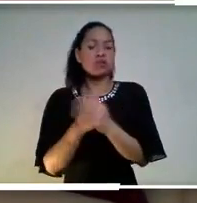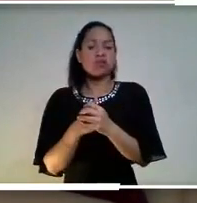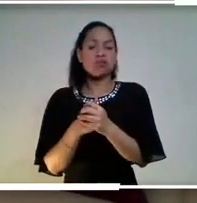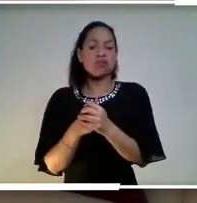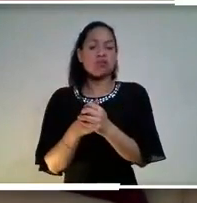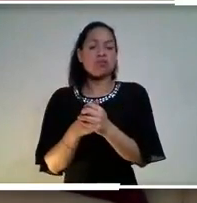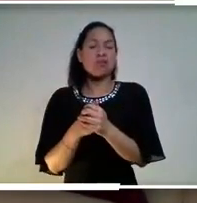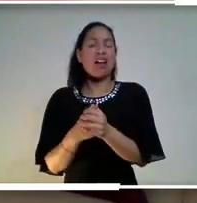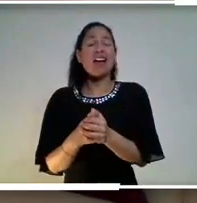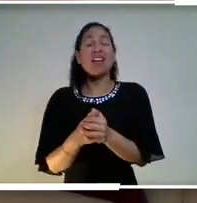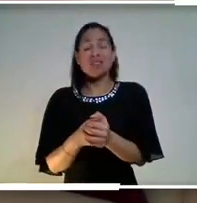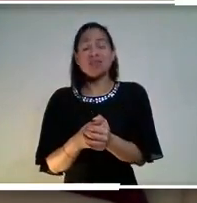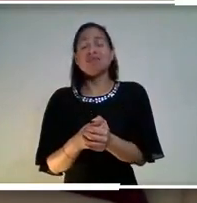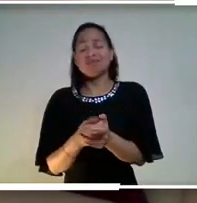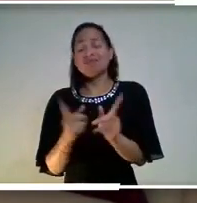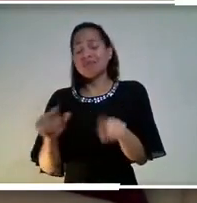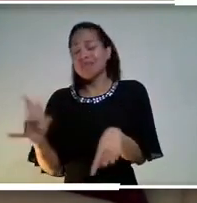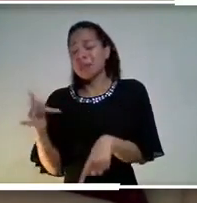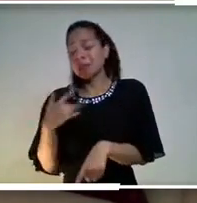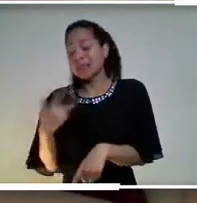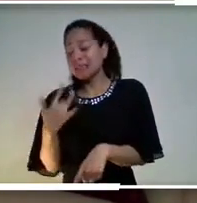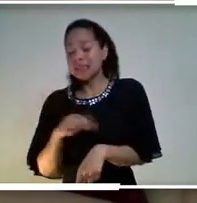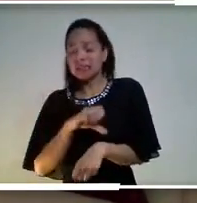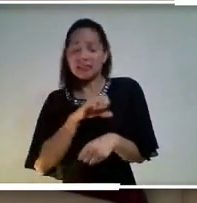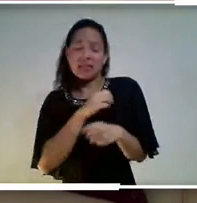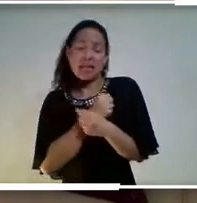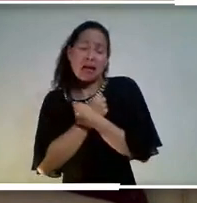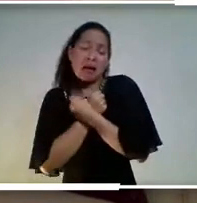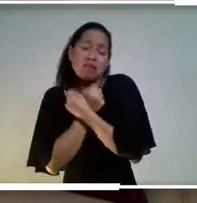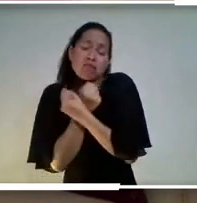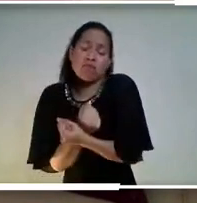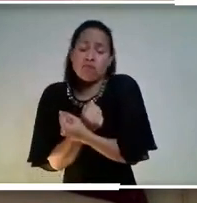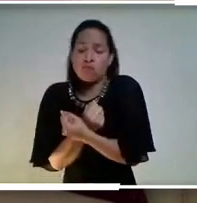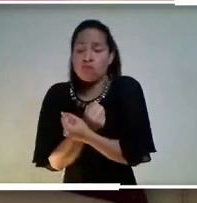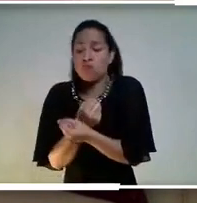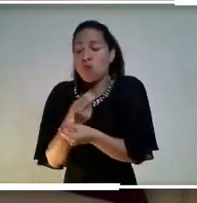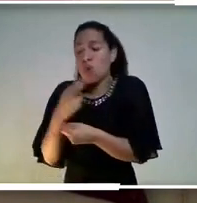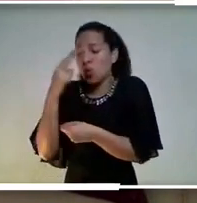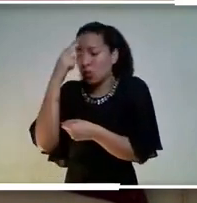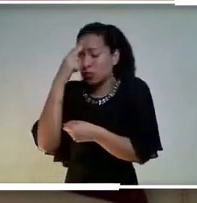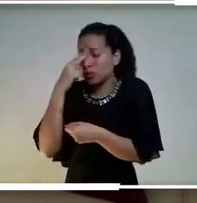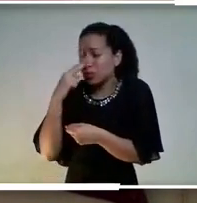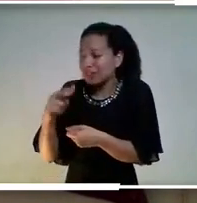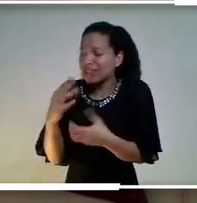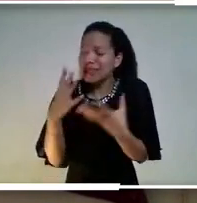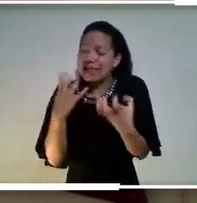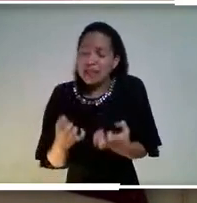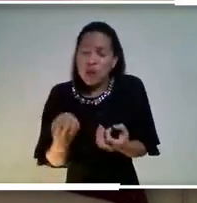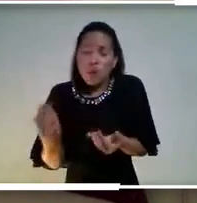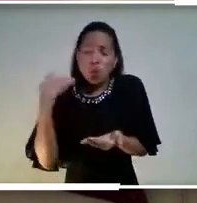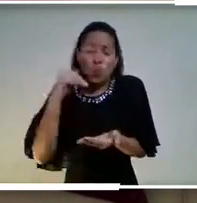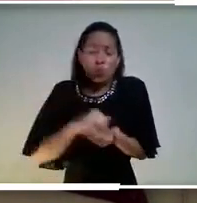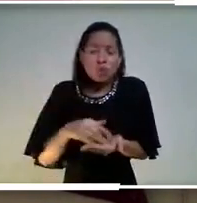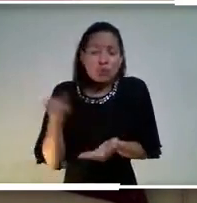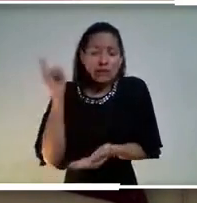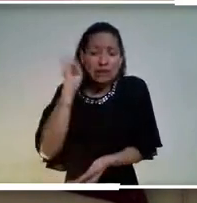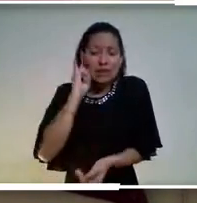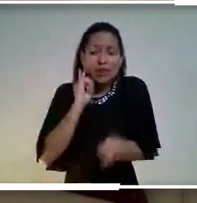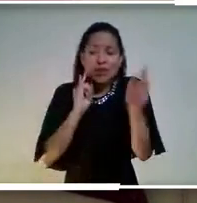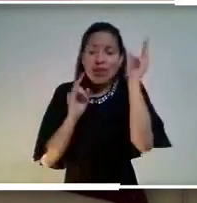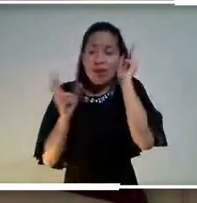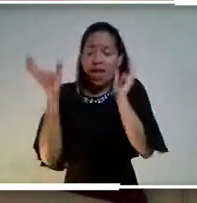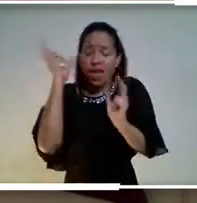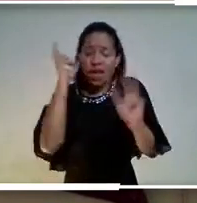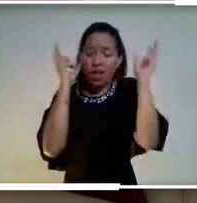dwight qué lindo sería escuchar su voz otra vez y una semana más tarde su vecina